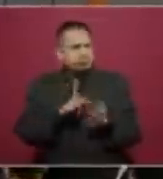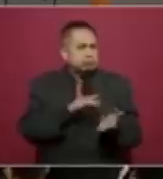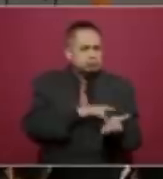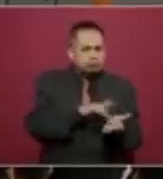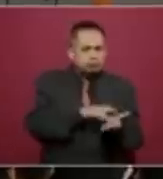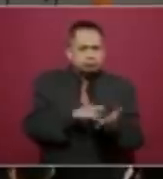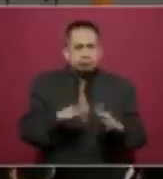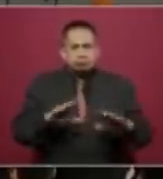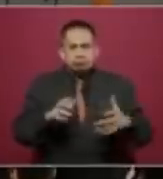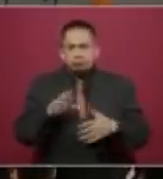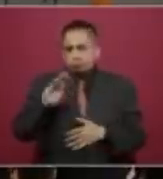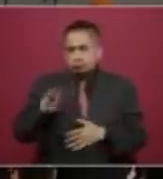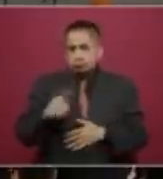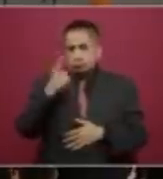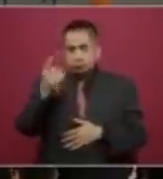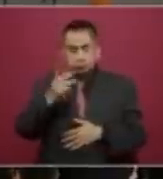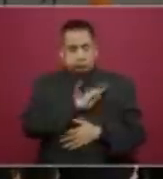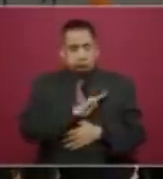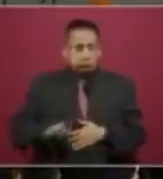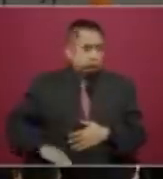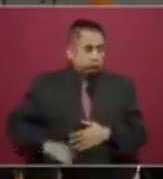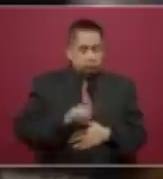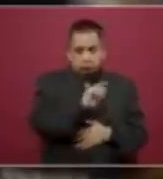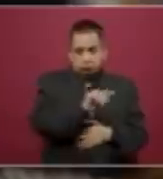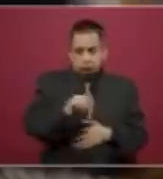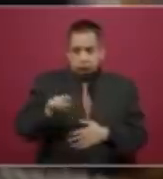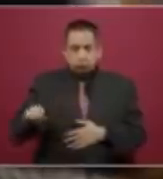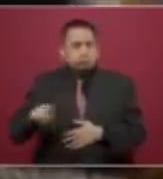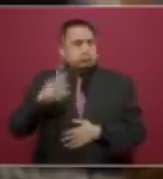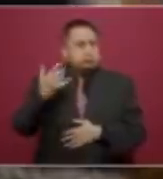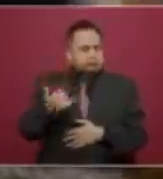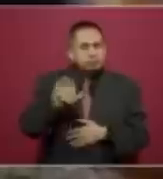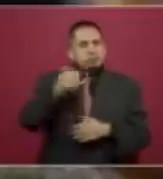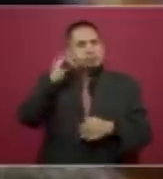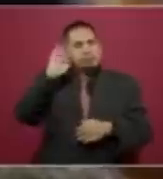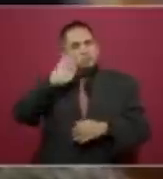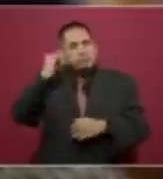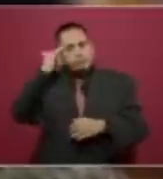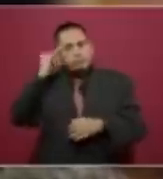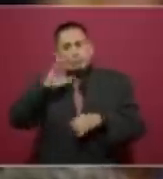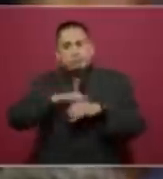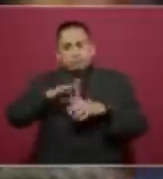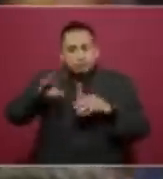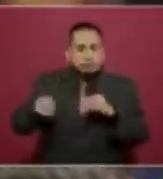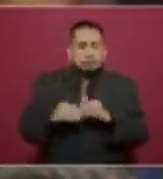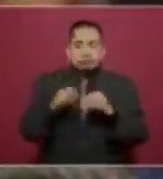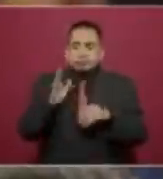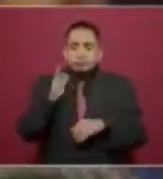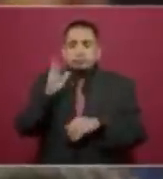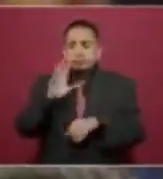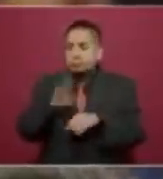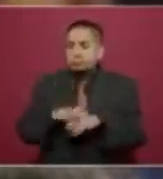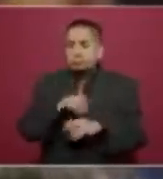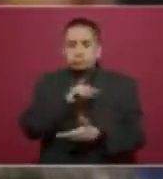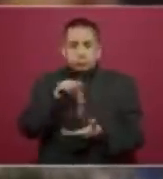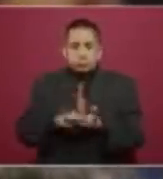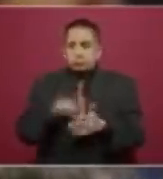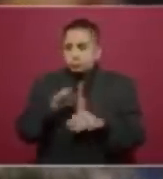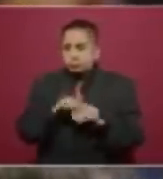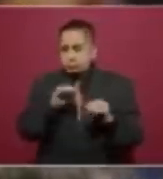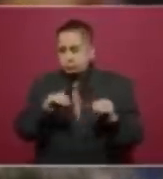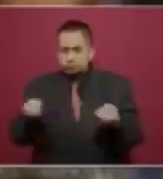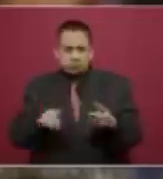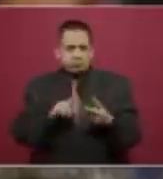esos 91 municipios y si en este caso usted planea agregar otras regiones en un futuro? Y como